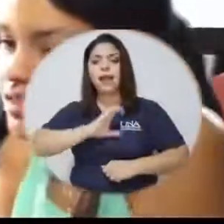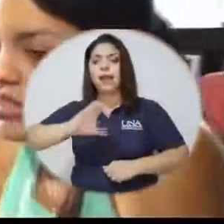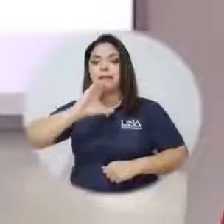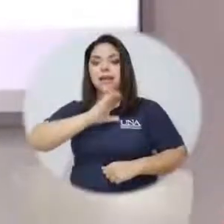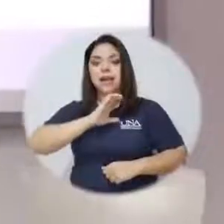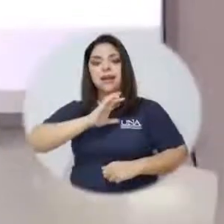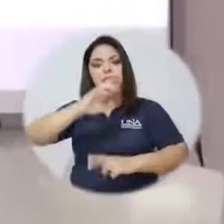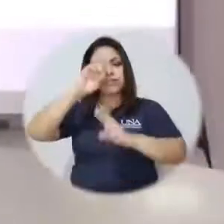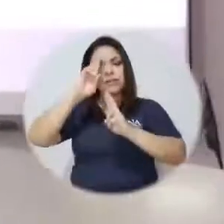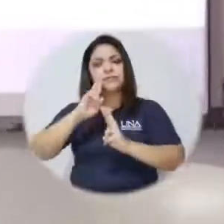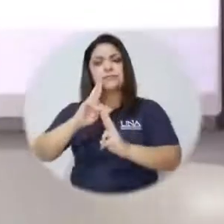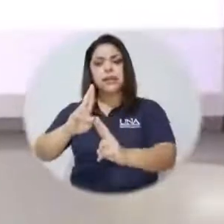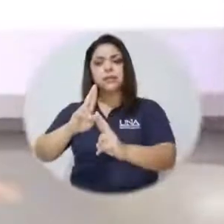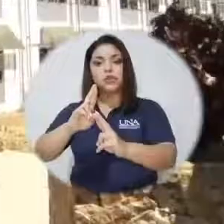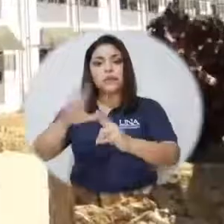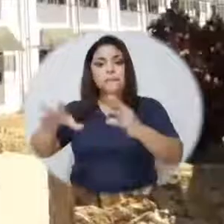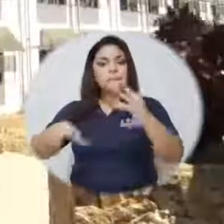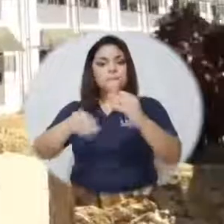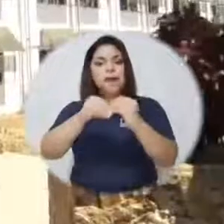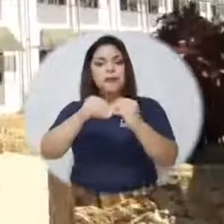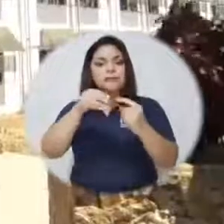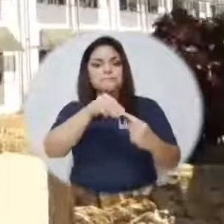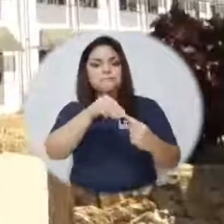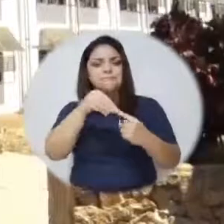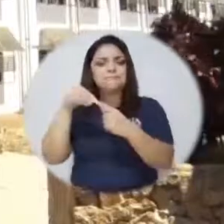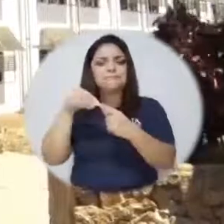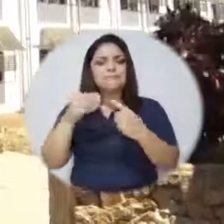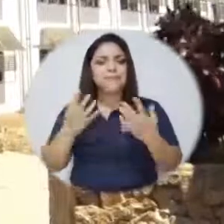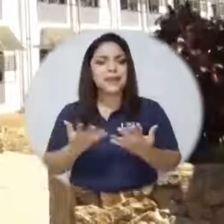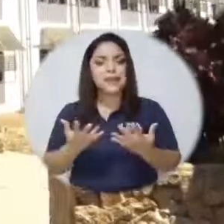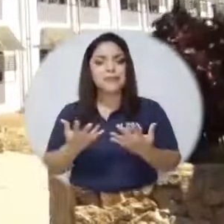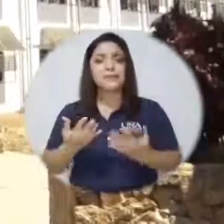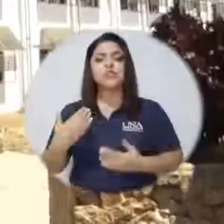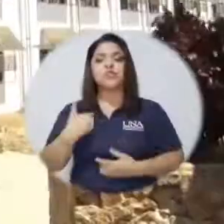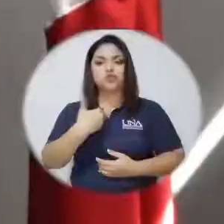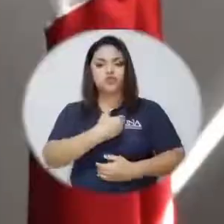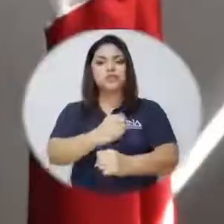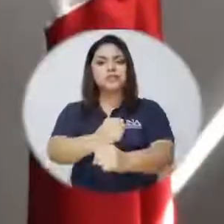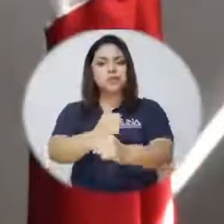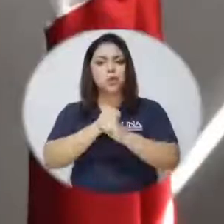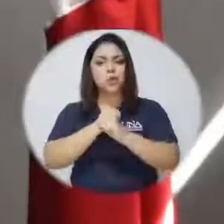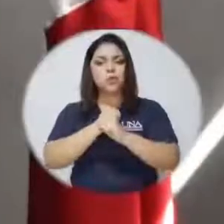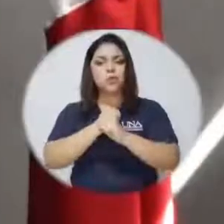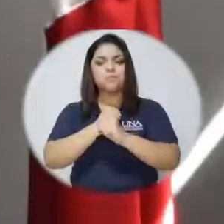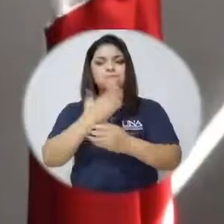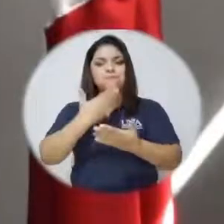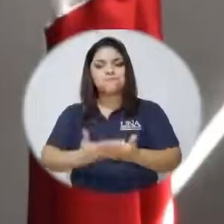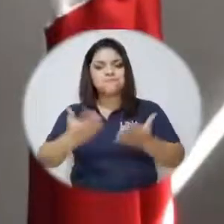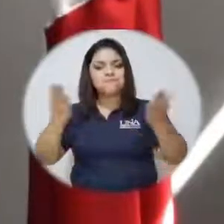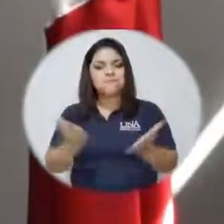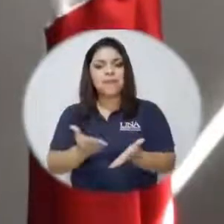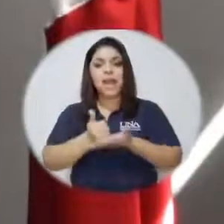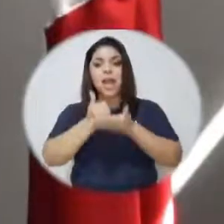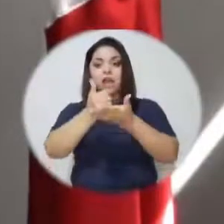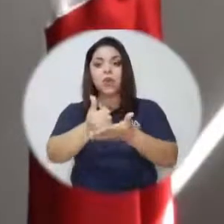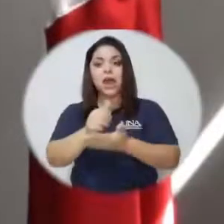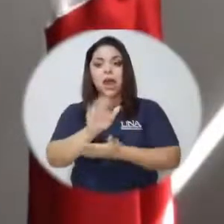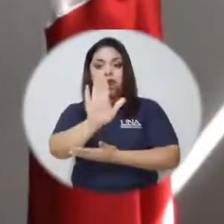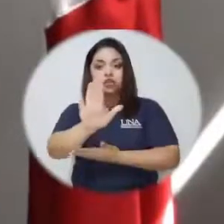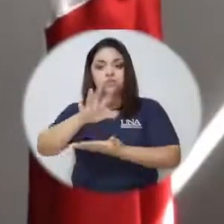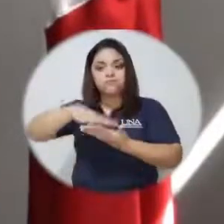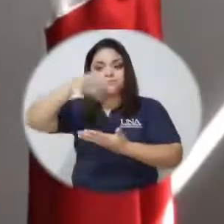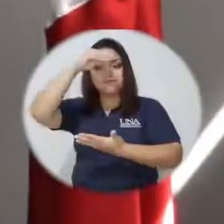calidad, respeto y sobre todo un seguro recibimiento para contribuir a su